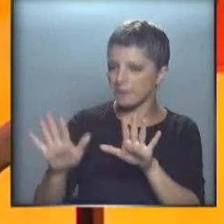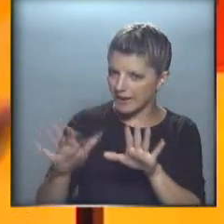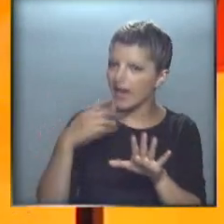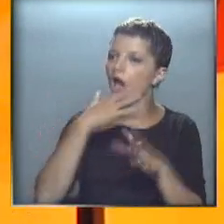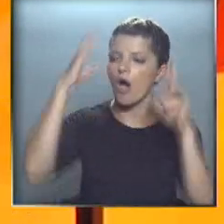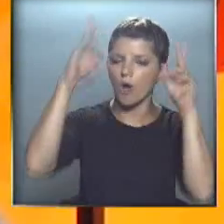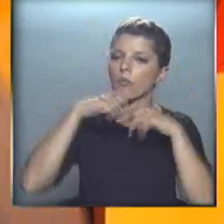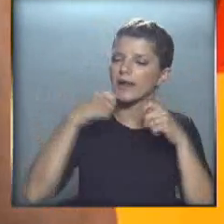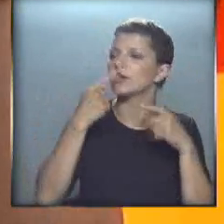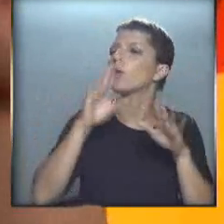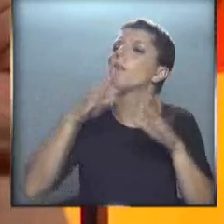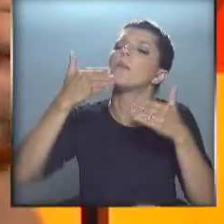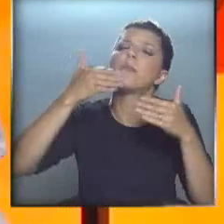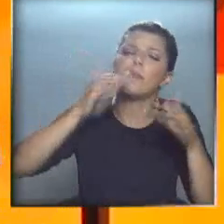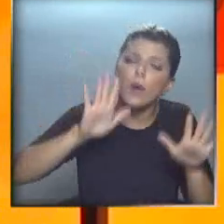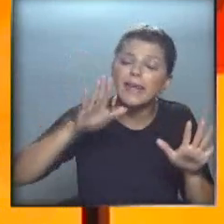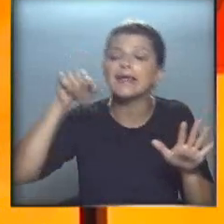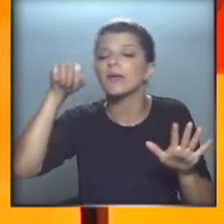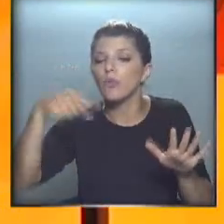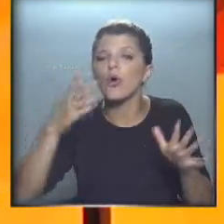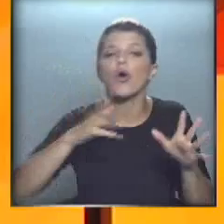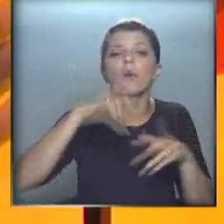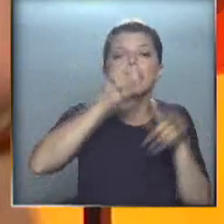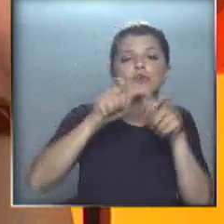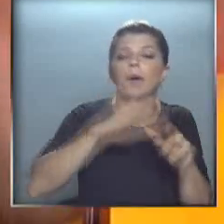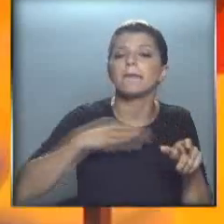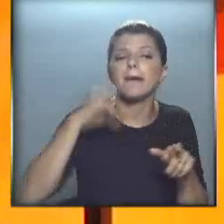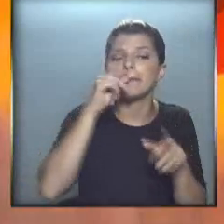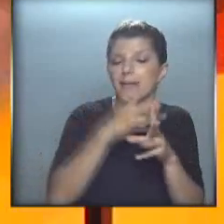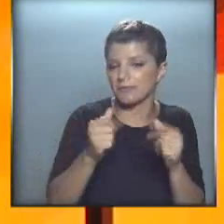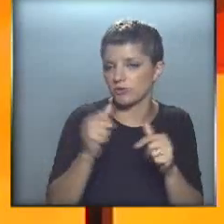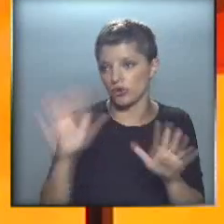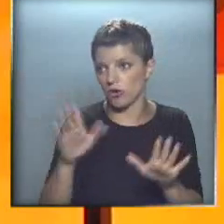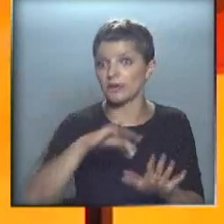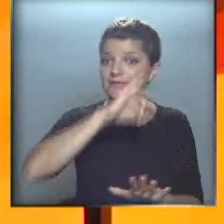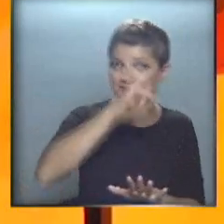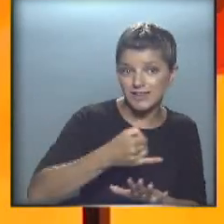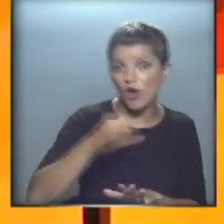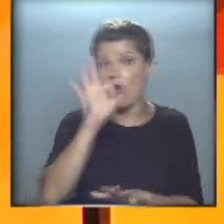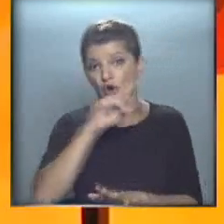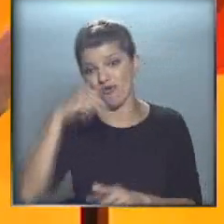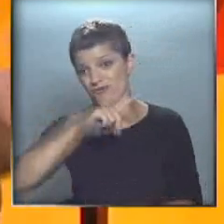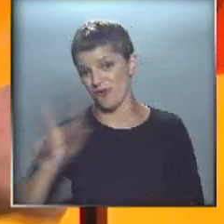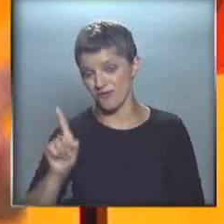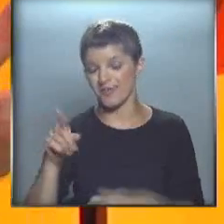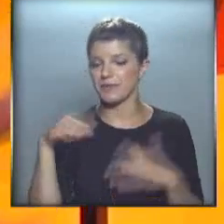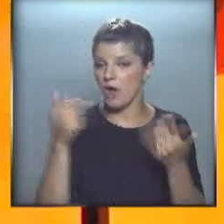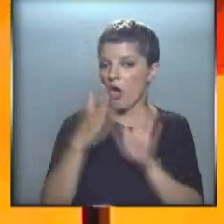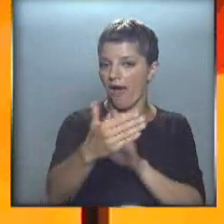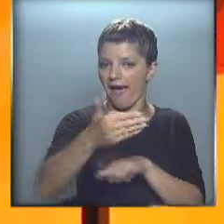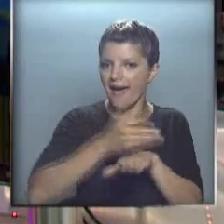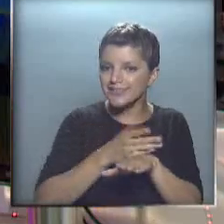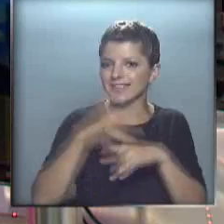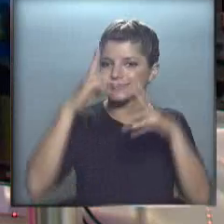irresponsable y decir, bueno, puede ser que seas hijo de esa persona. No, o sos o no sos. Y para eso tiene que haber una comprobación